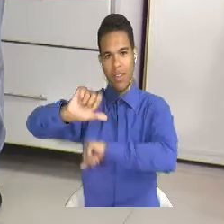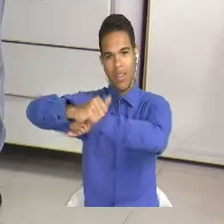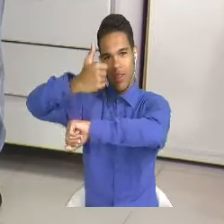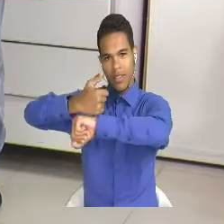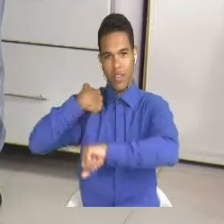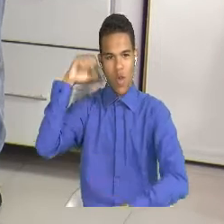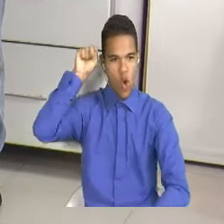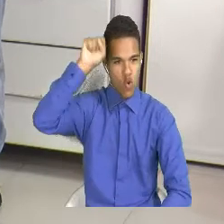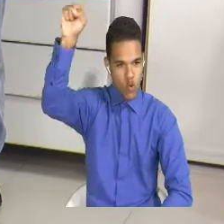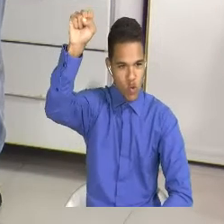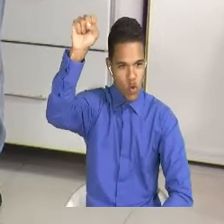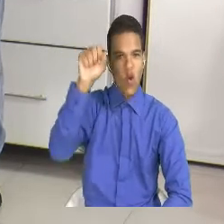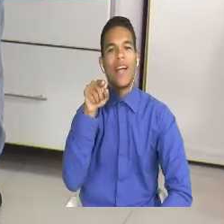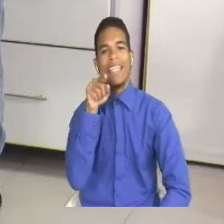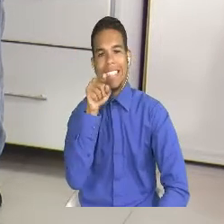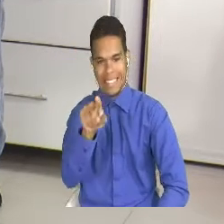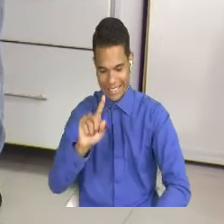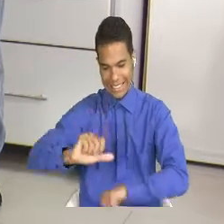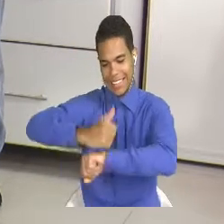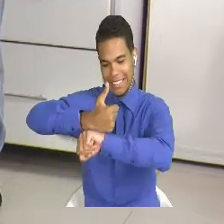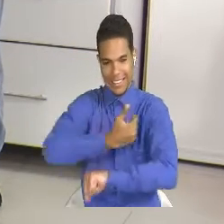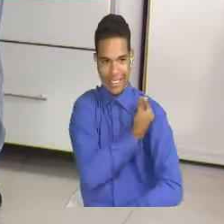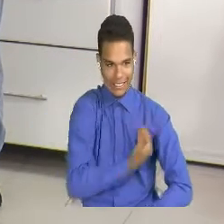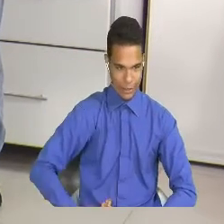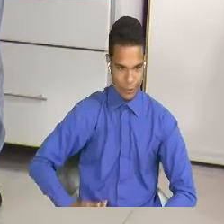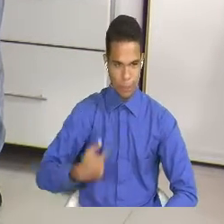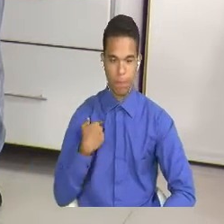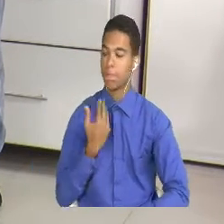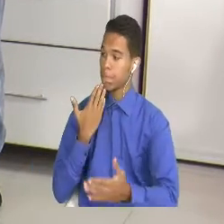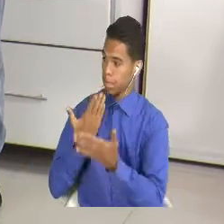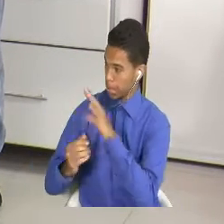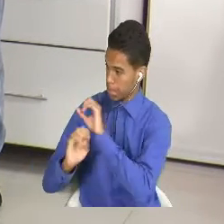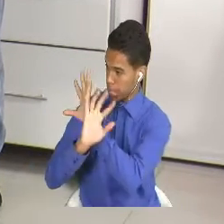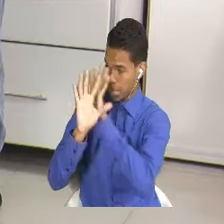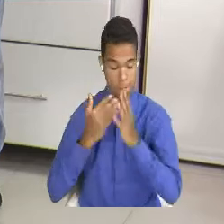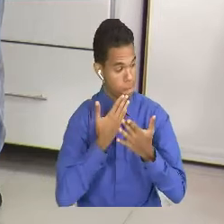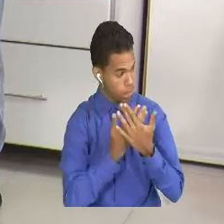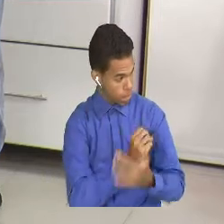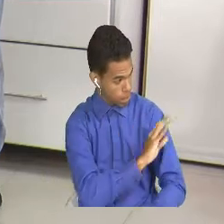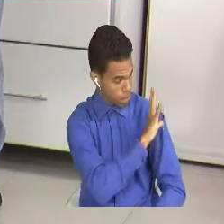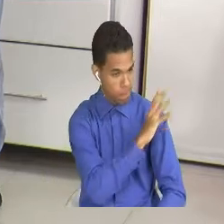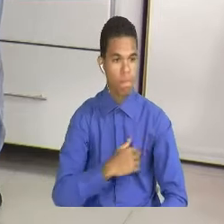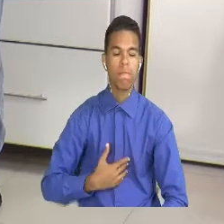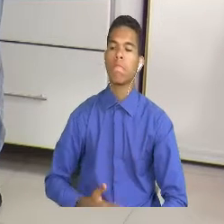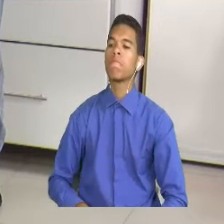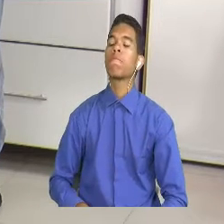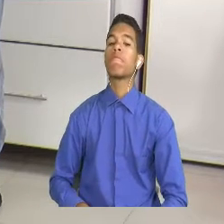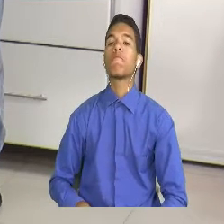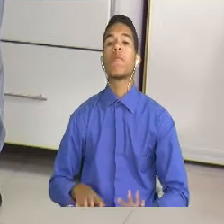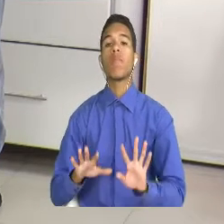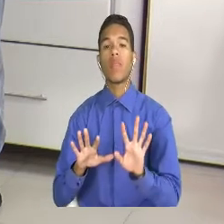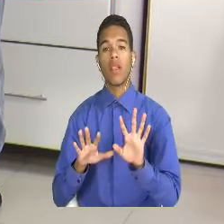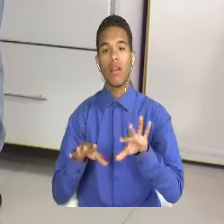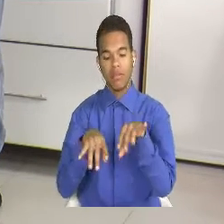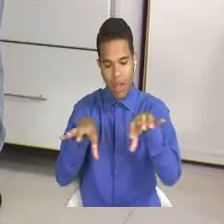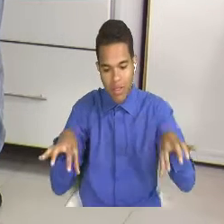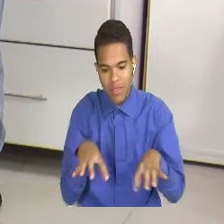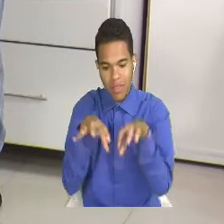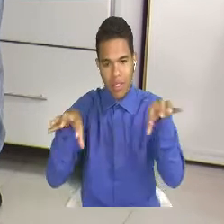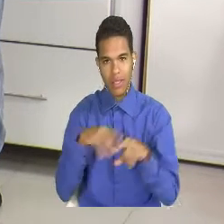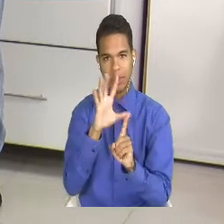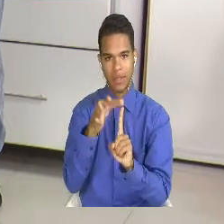Unión Sindical Obrera de Barranca Bermeja. Sean todos ustedes bienvenidos. Buenos días, Roche. Muchas gracias, Roche. Bueno, se viene una actividad muy especial que ha tocado precisamente a